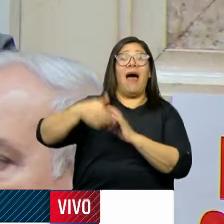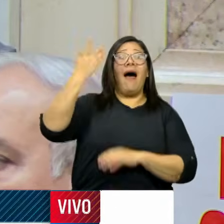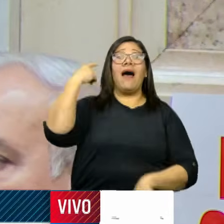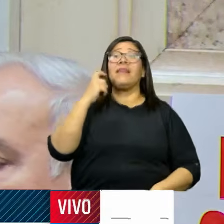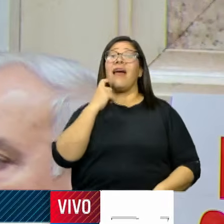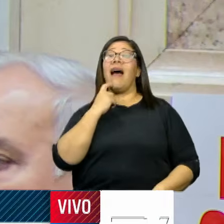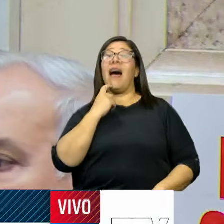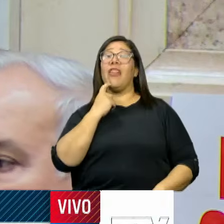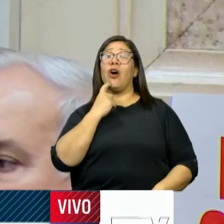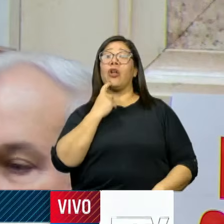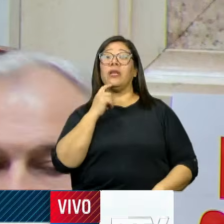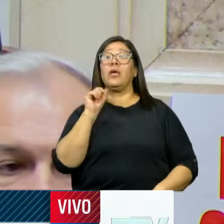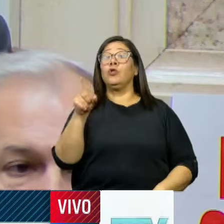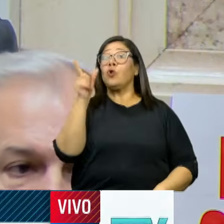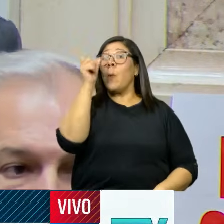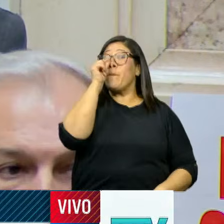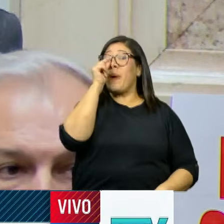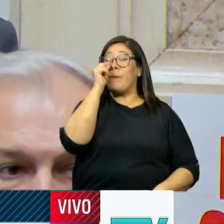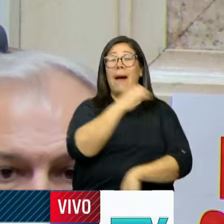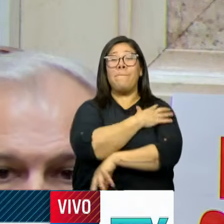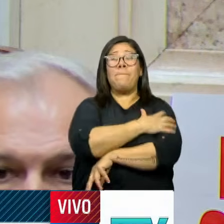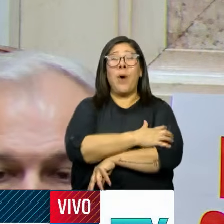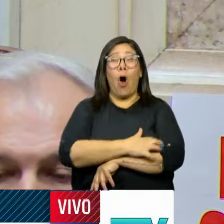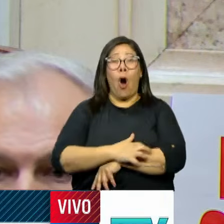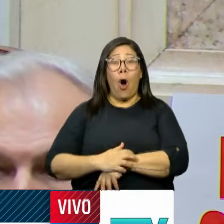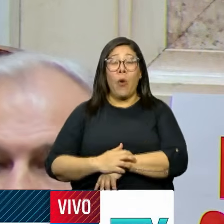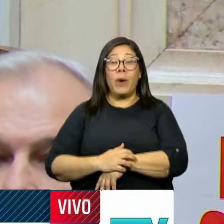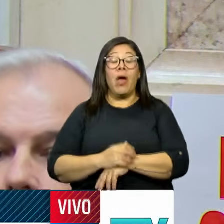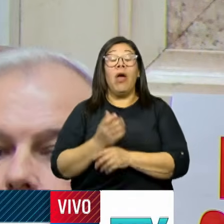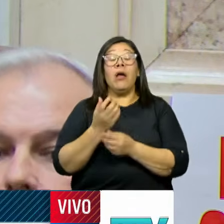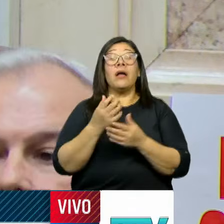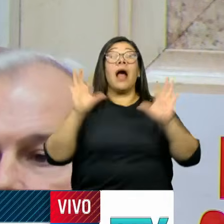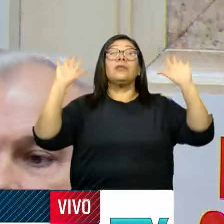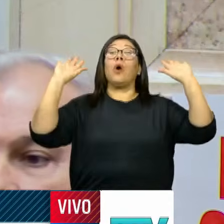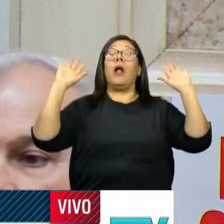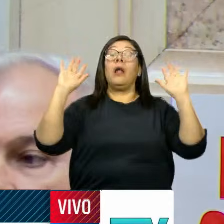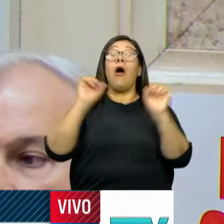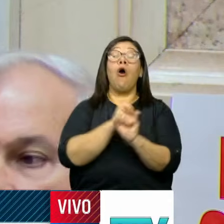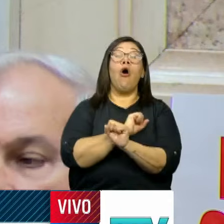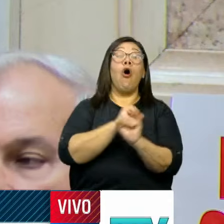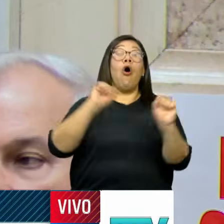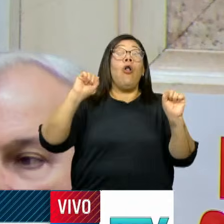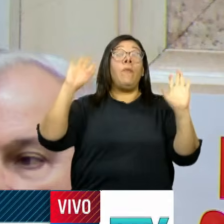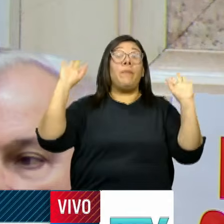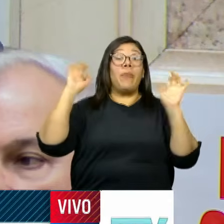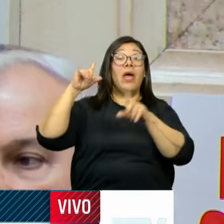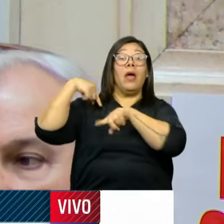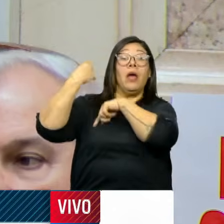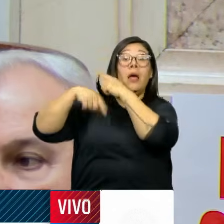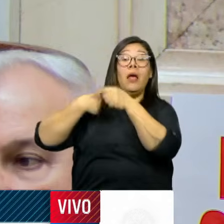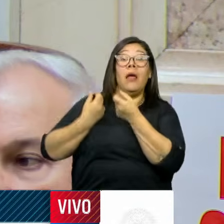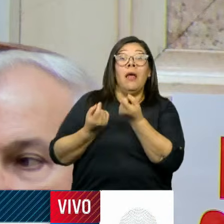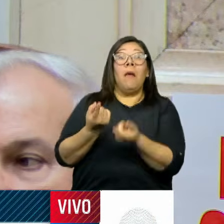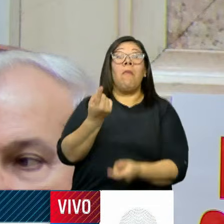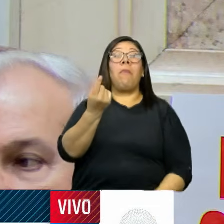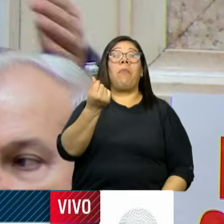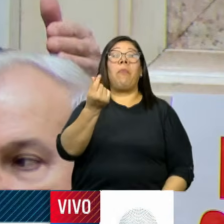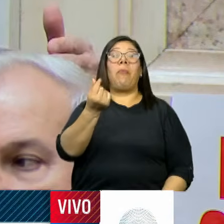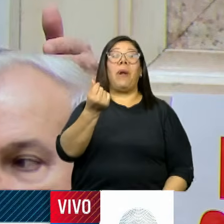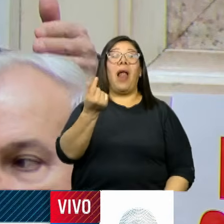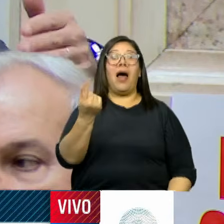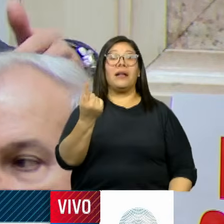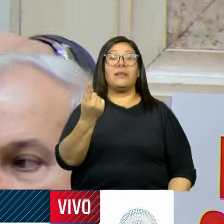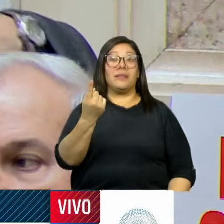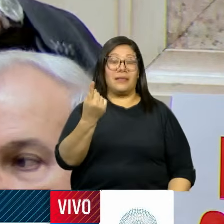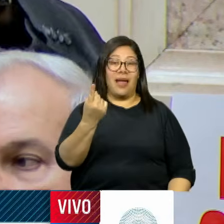paterna a haber encontrado y tuiteada la bancarrota paterna a centenares de miles